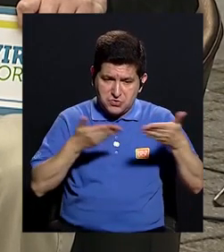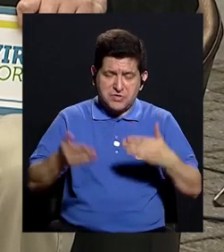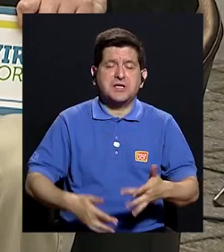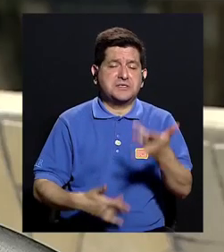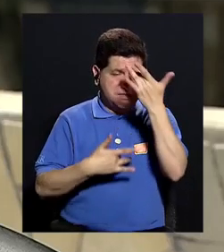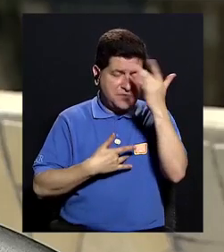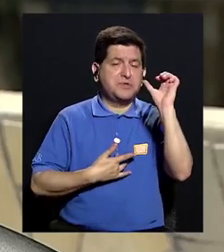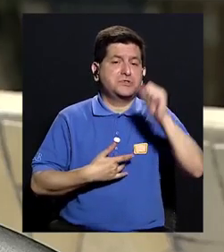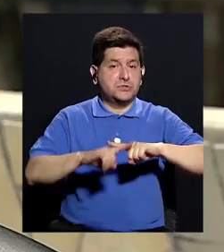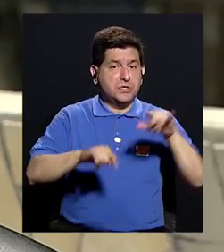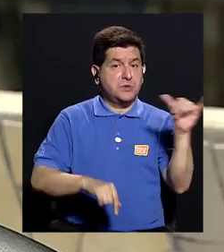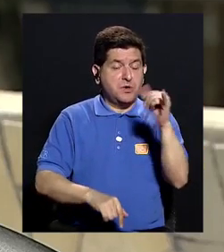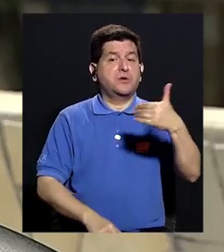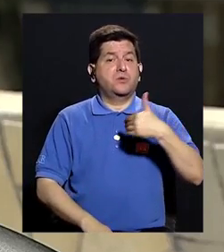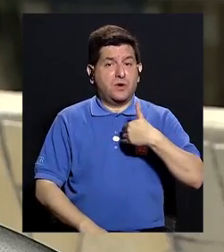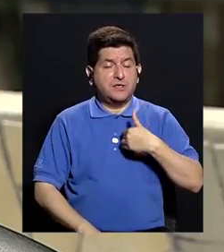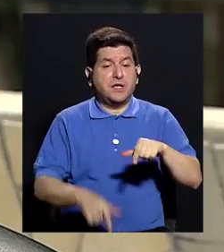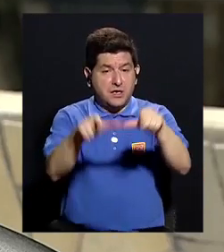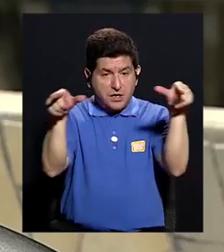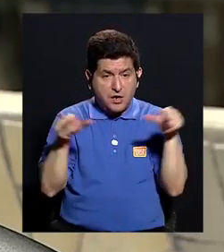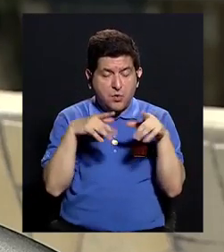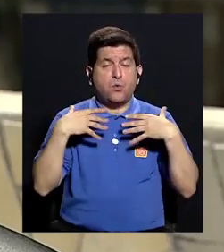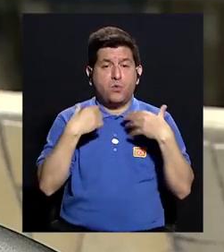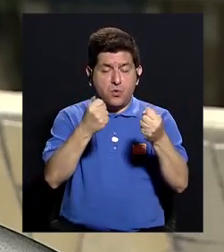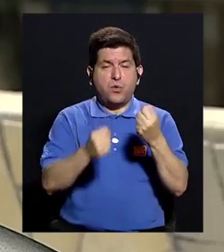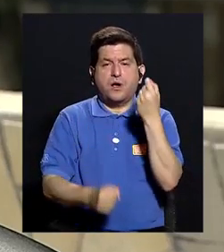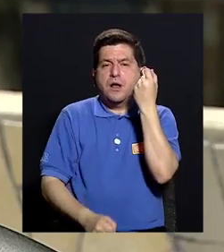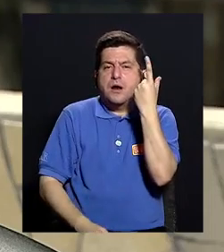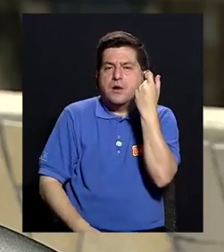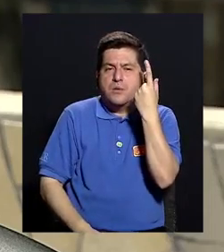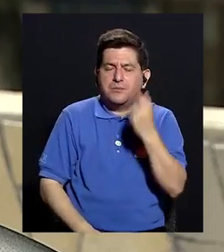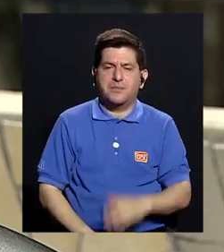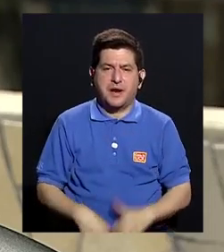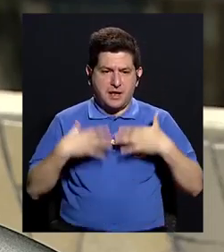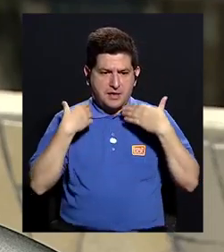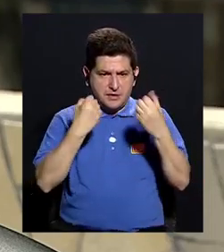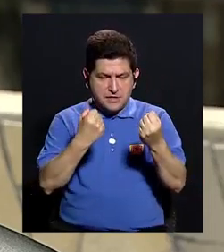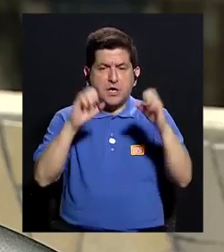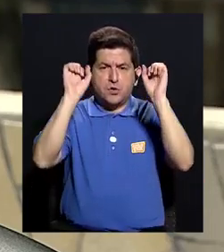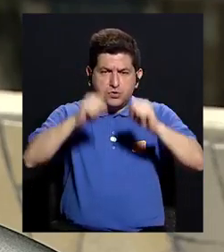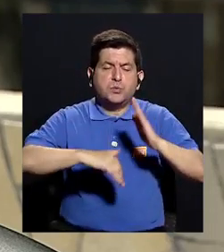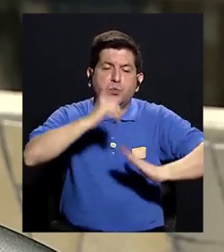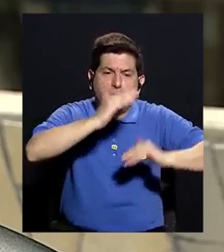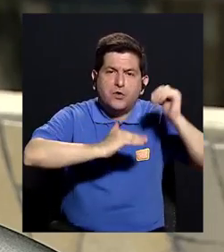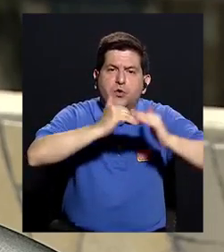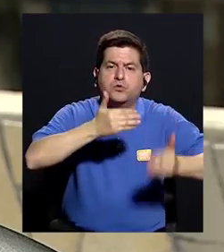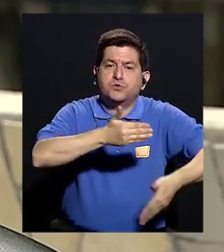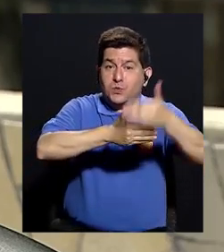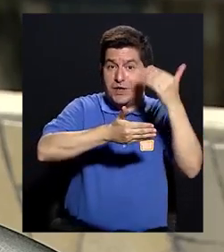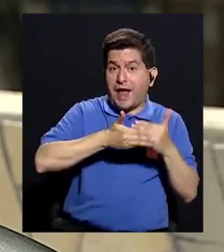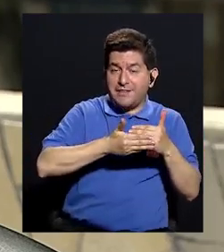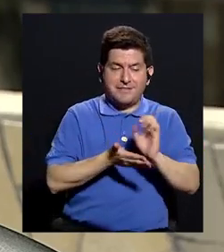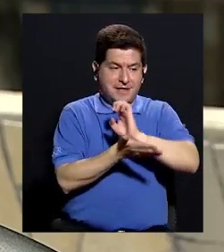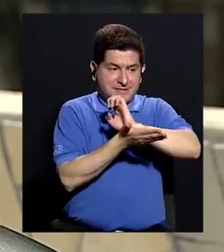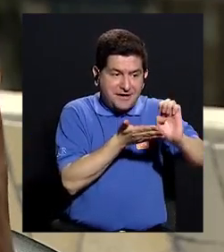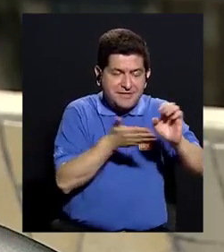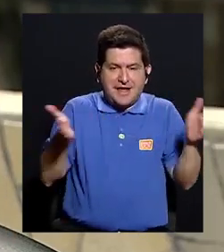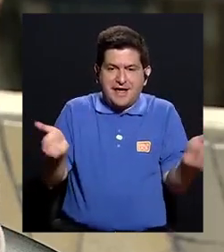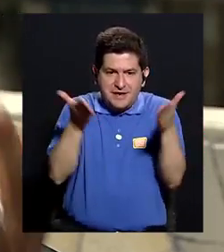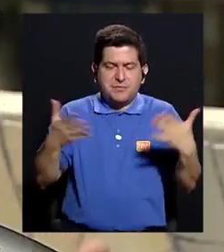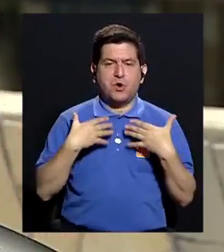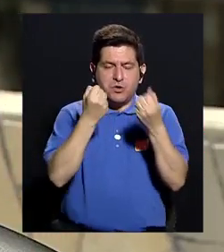enfermedad, pero también es la obligación de contar con establecimientos de salud que entiendan que la salud también se construye y que la